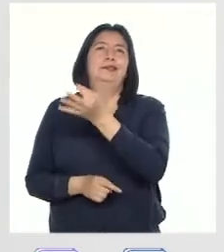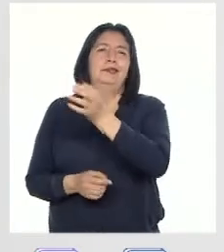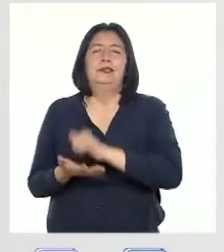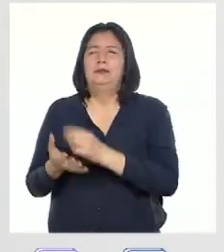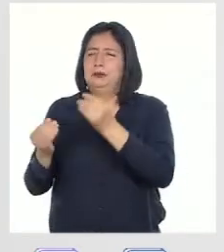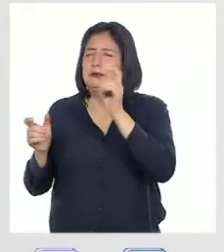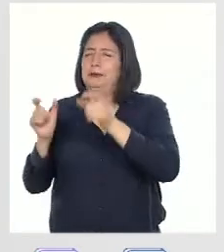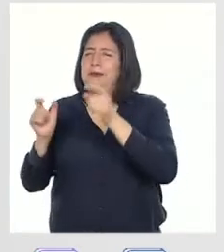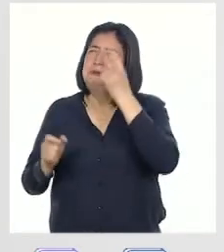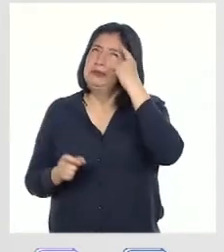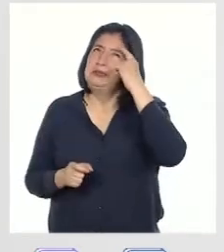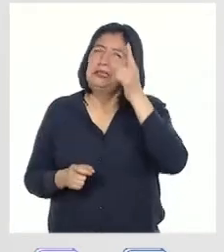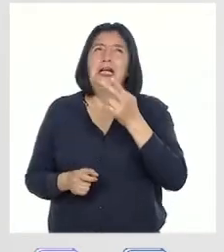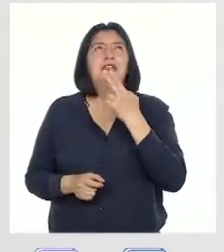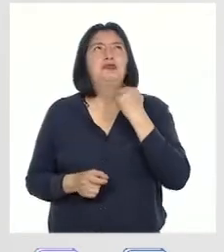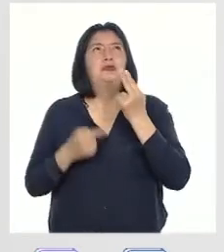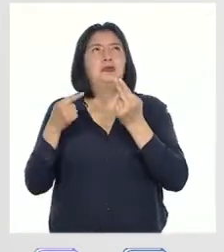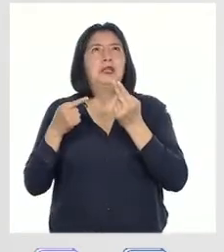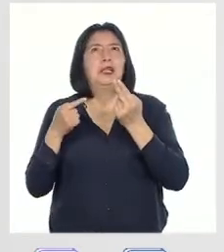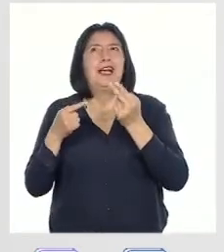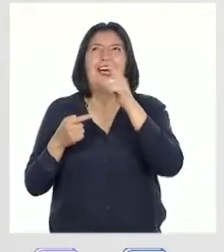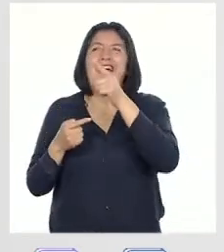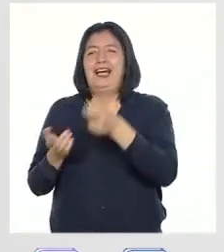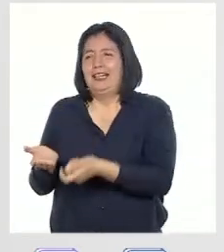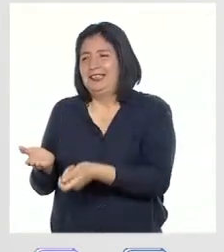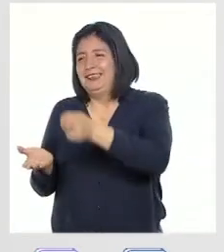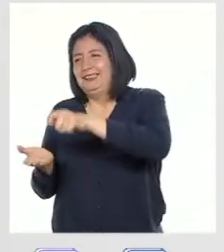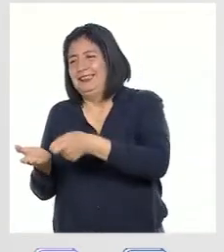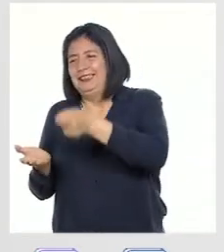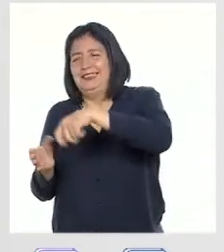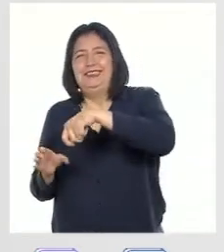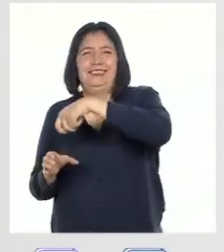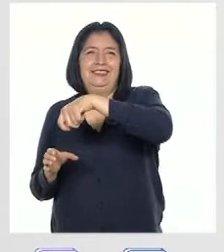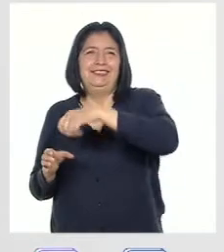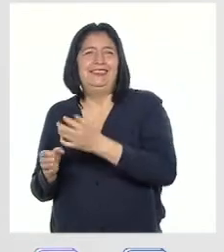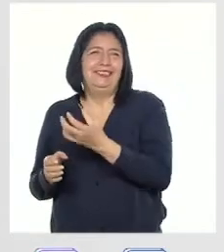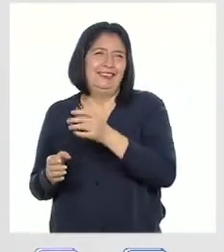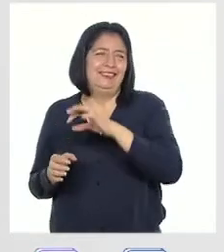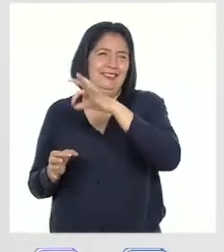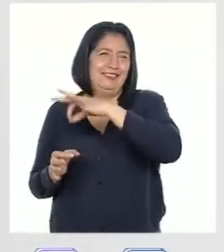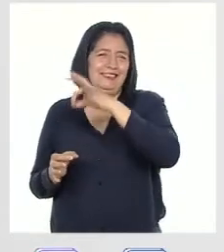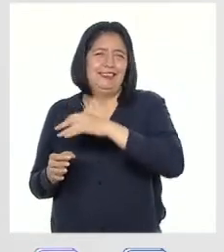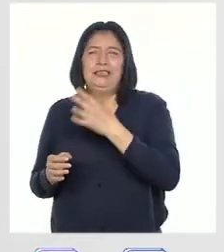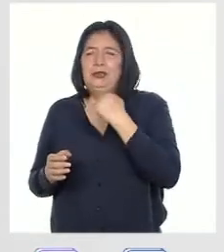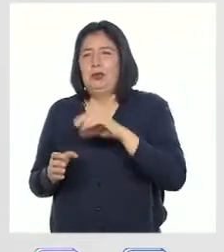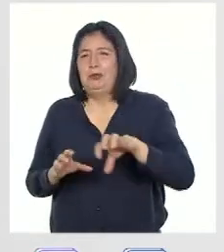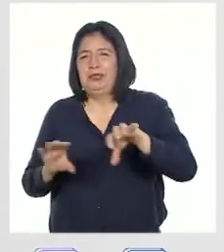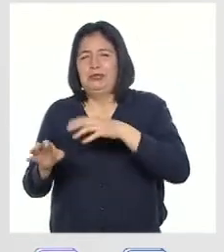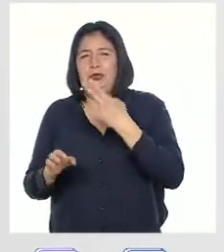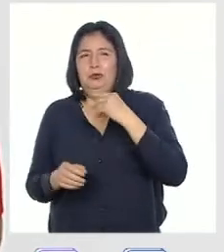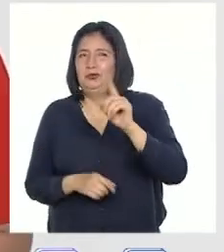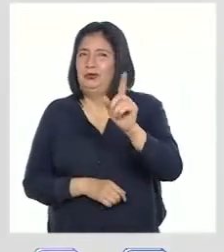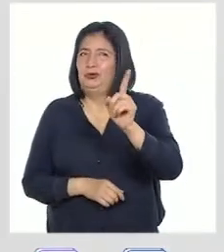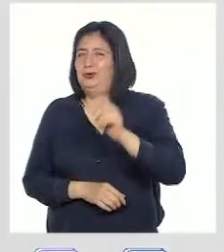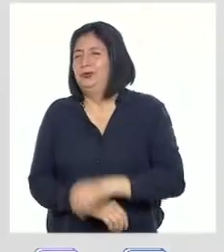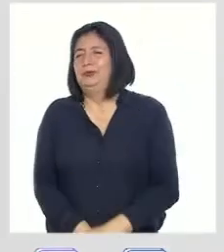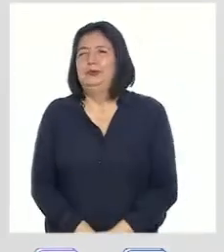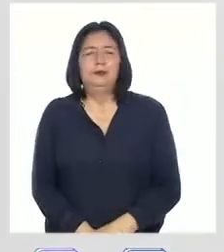Mucha gente piensa que el azúcar solo es eso que le echamos al té o al café con leche para hacer los dulces, pero no, no es